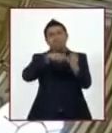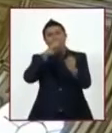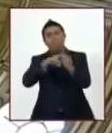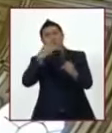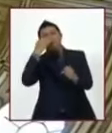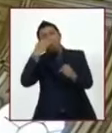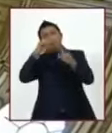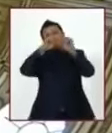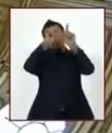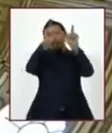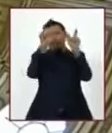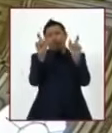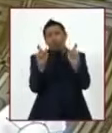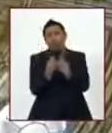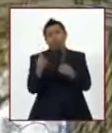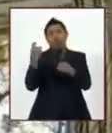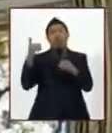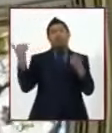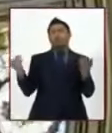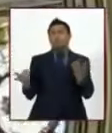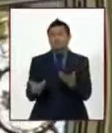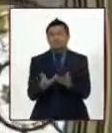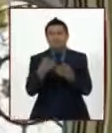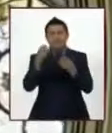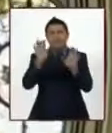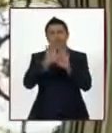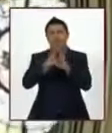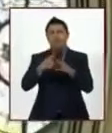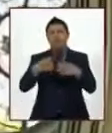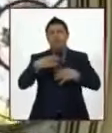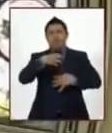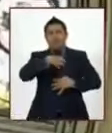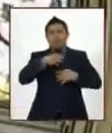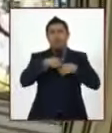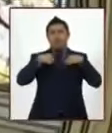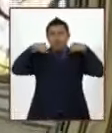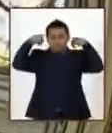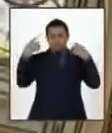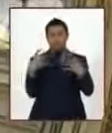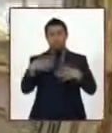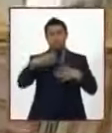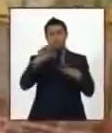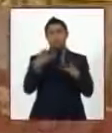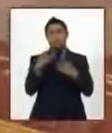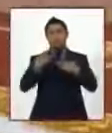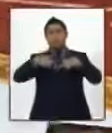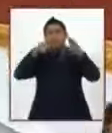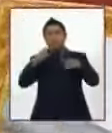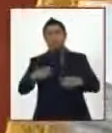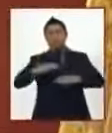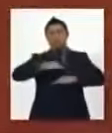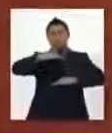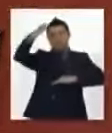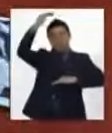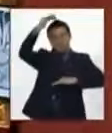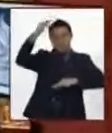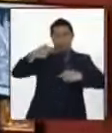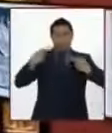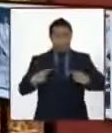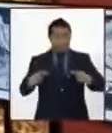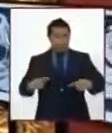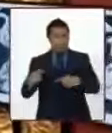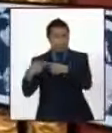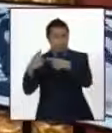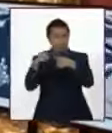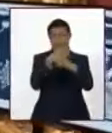guirnaldas y bichos, así como medallones con representaciones de bustos humanos, entre otros elementos. En la Nueva España,